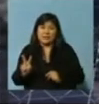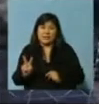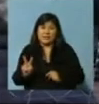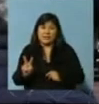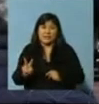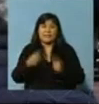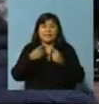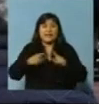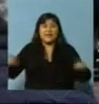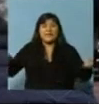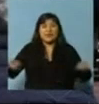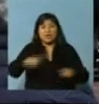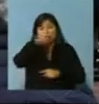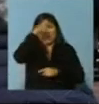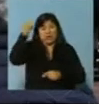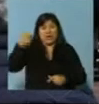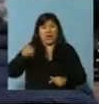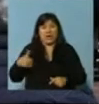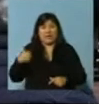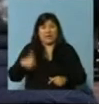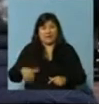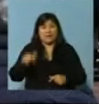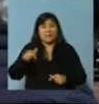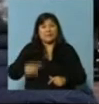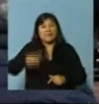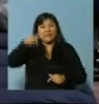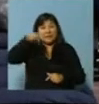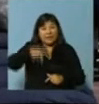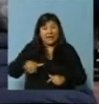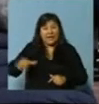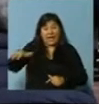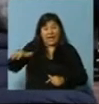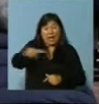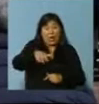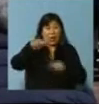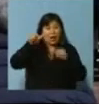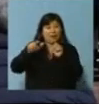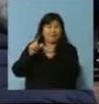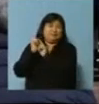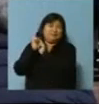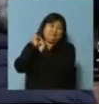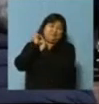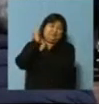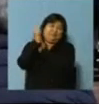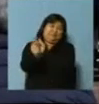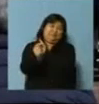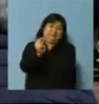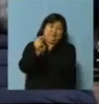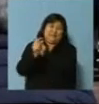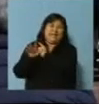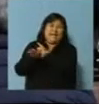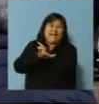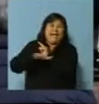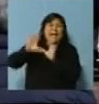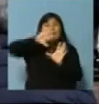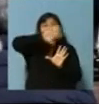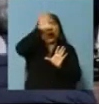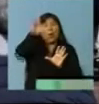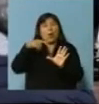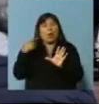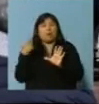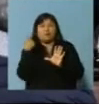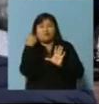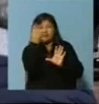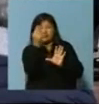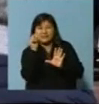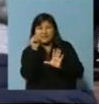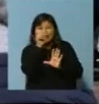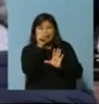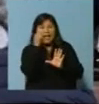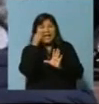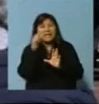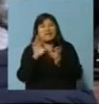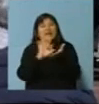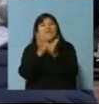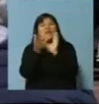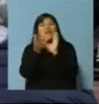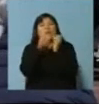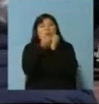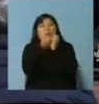nuestro himno nacional en este rinconcito de la Puna, en este jardín de la Puna,